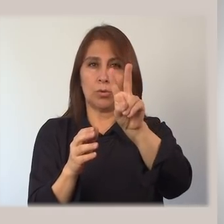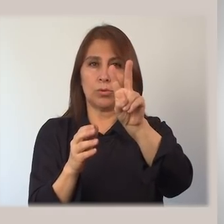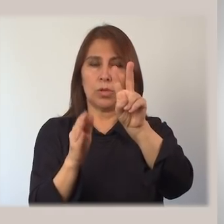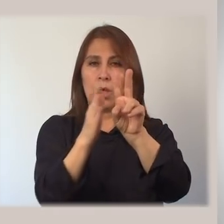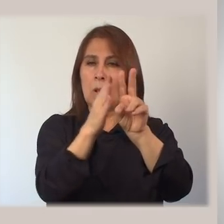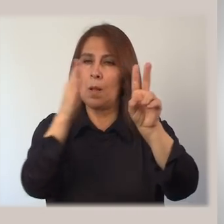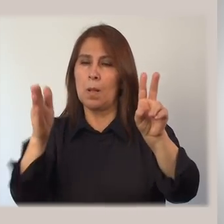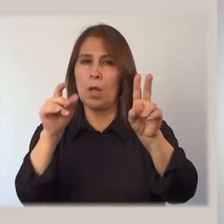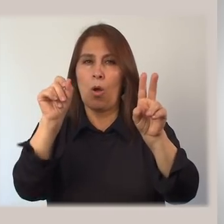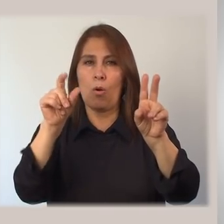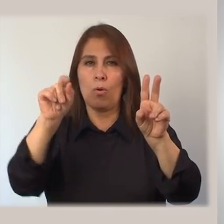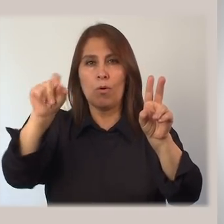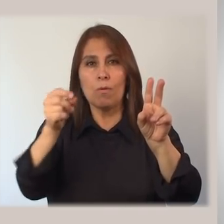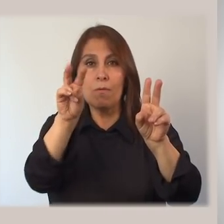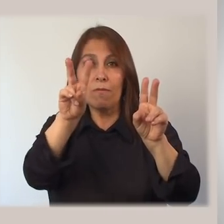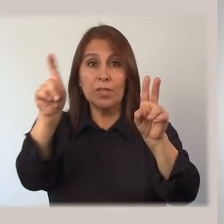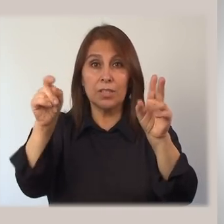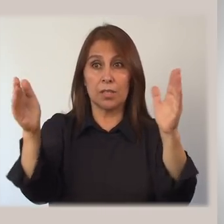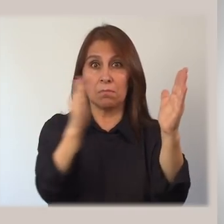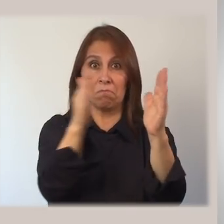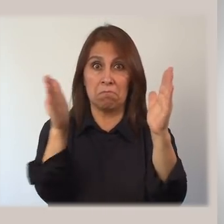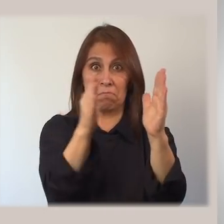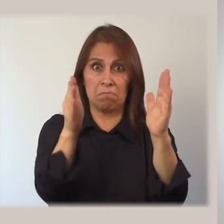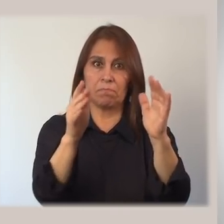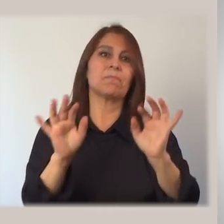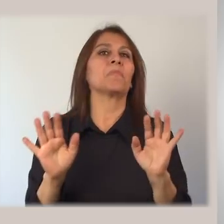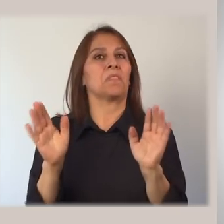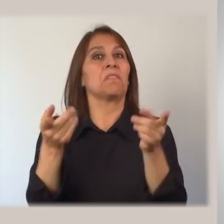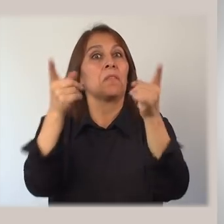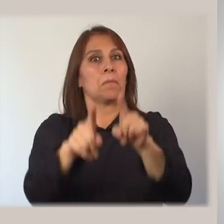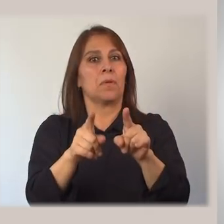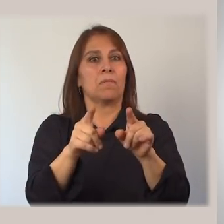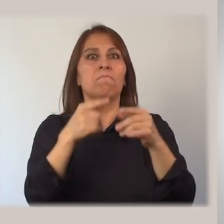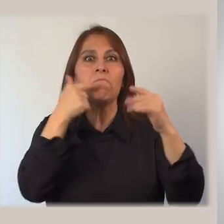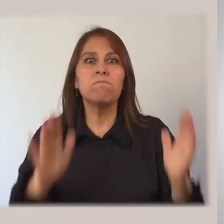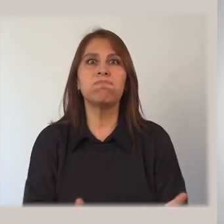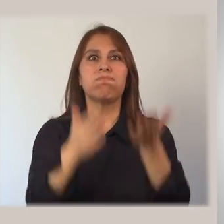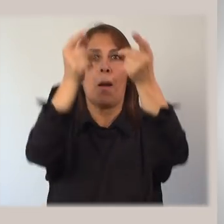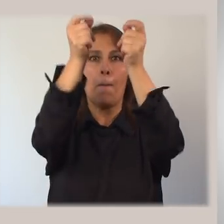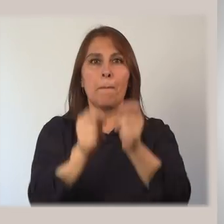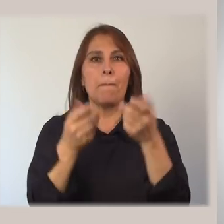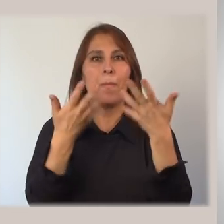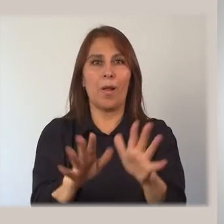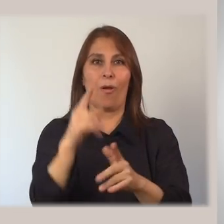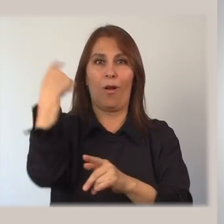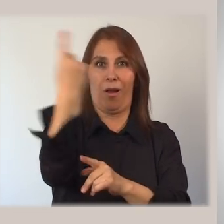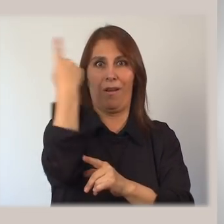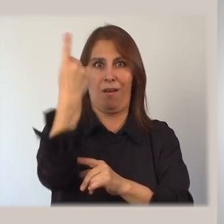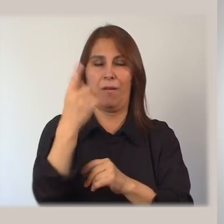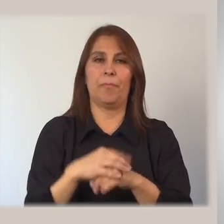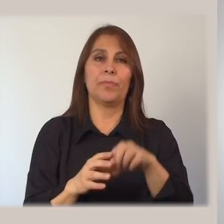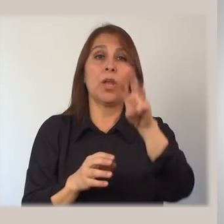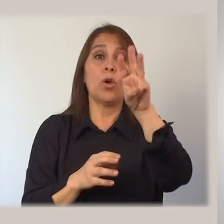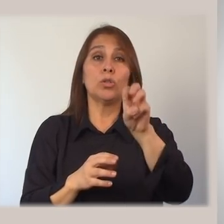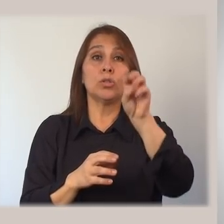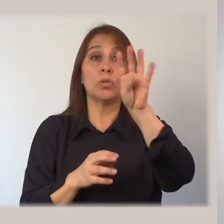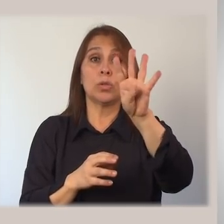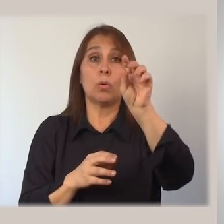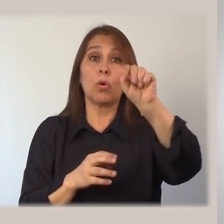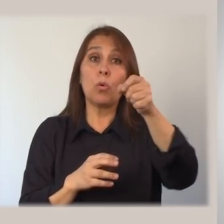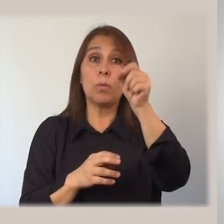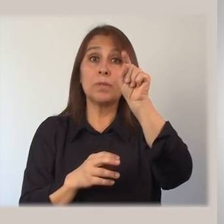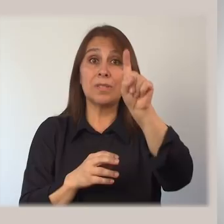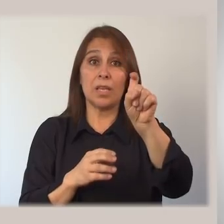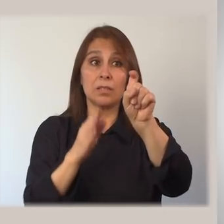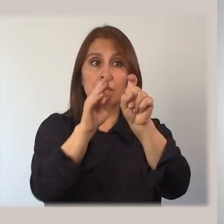un 0,82 y un 11,26 y mejoró en su promedio general. Se pasó de